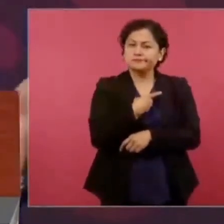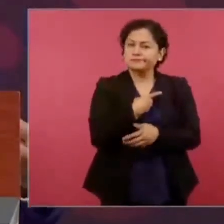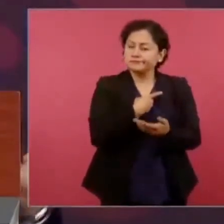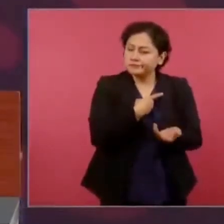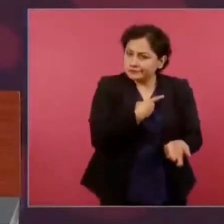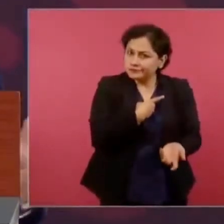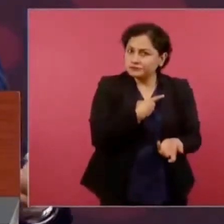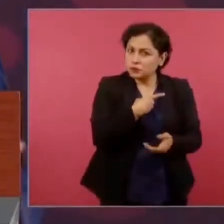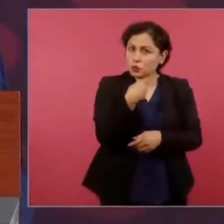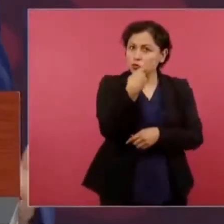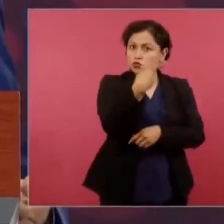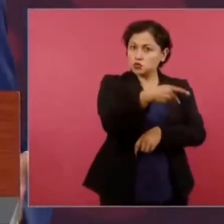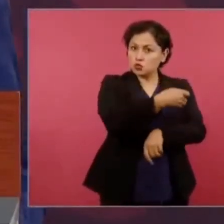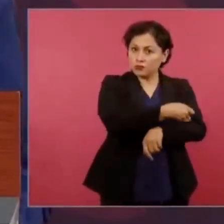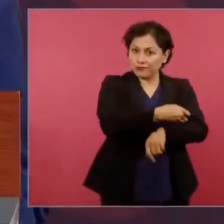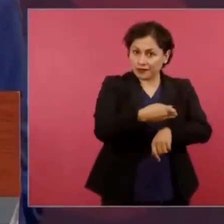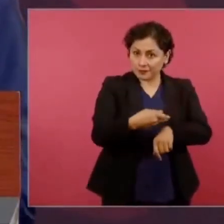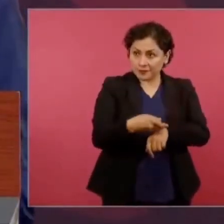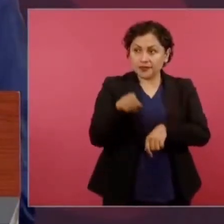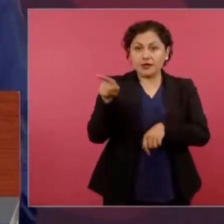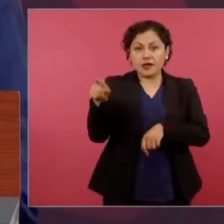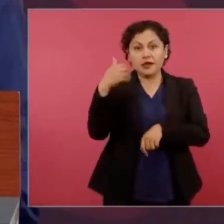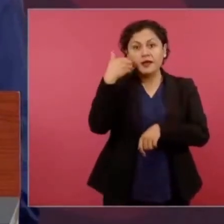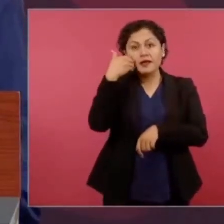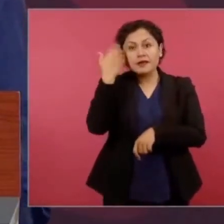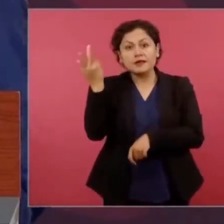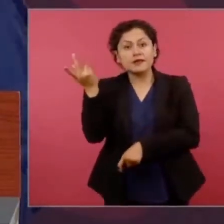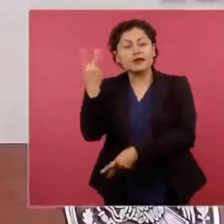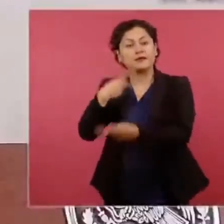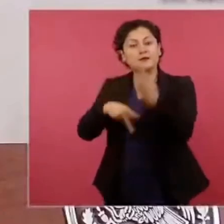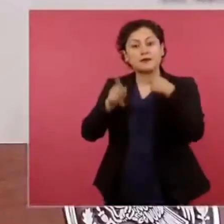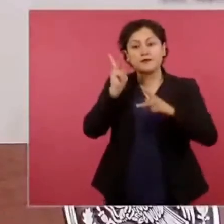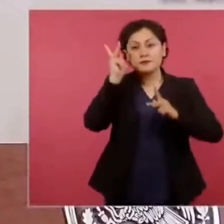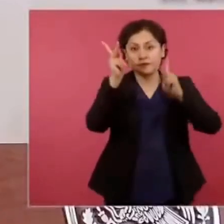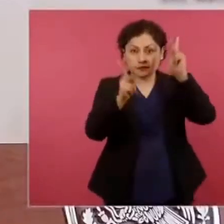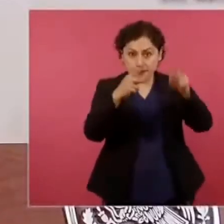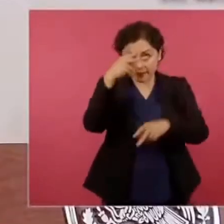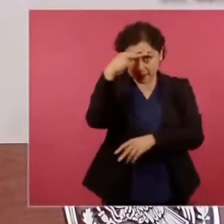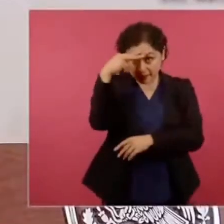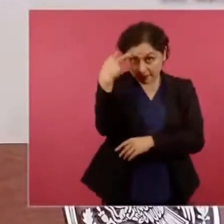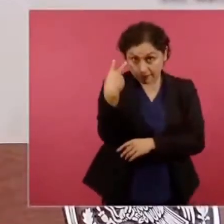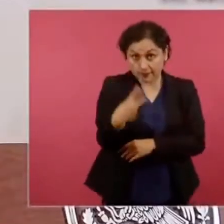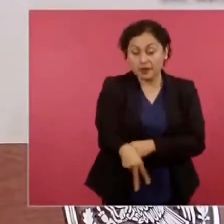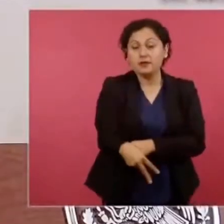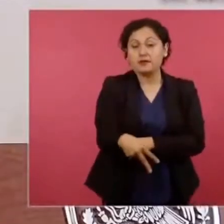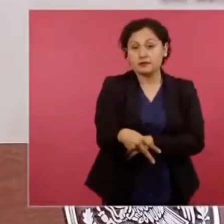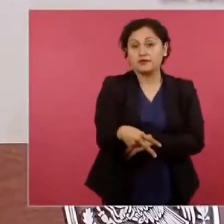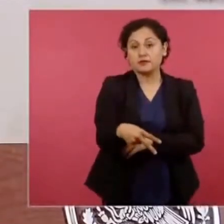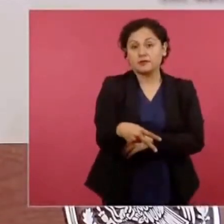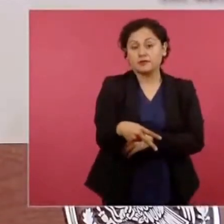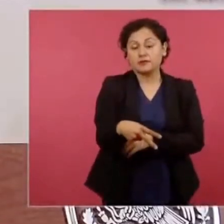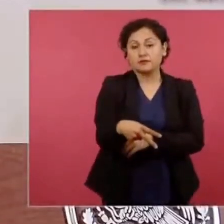que querían venir a México, pero que querían